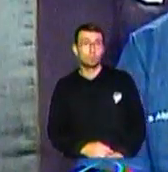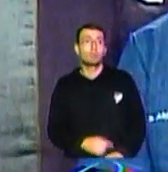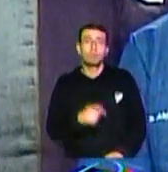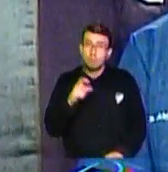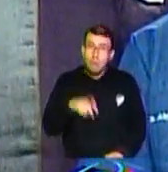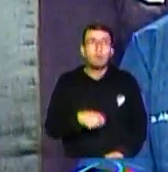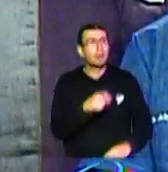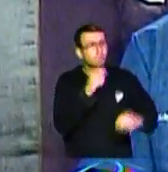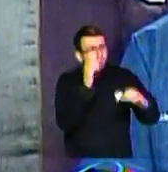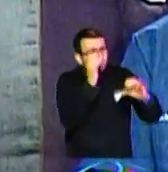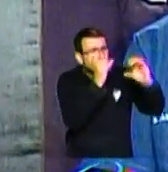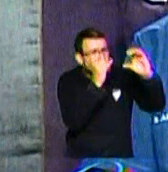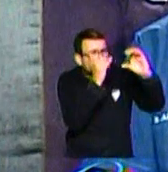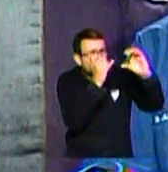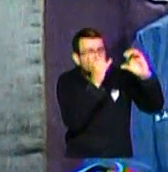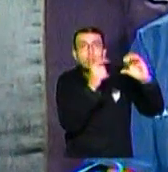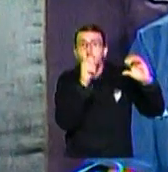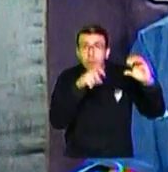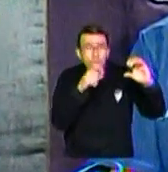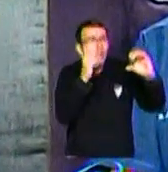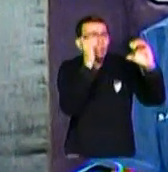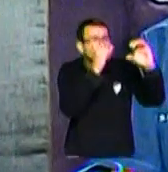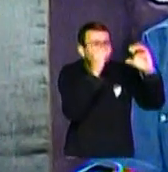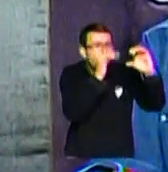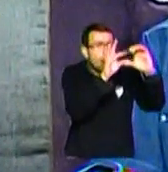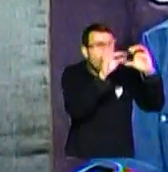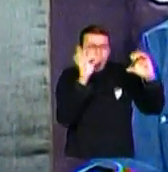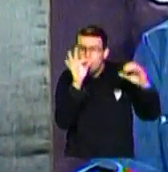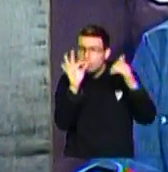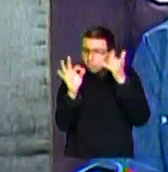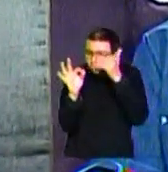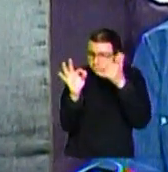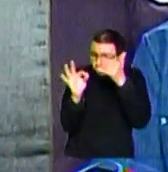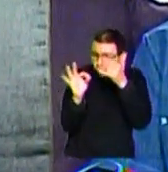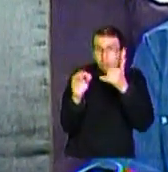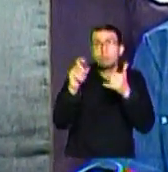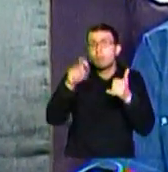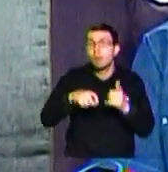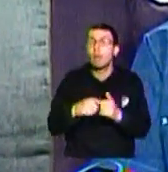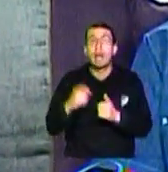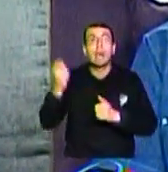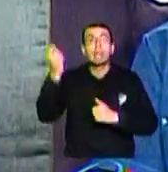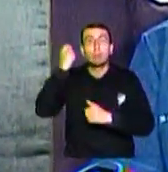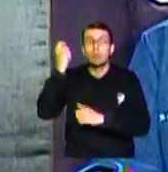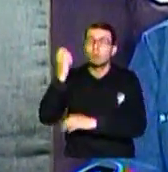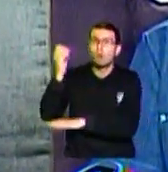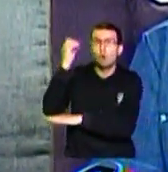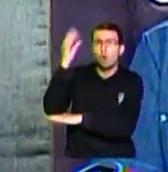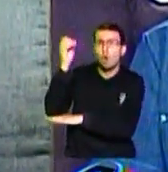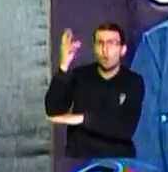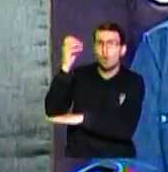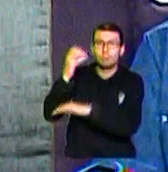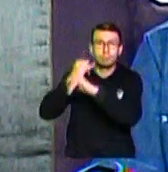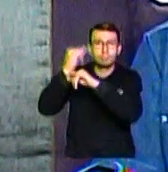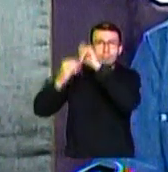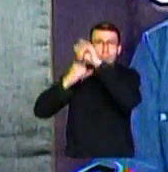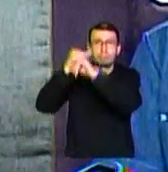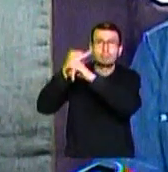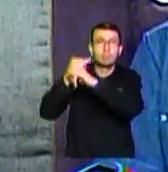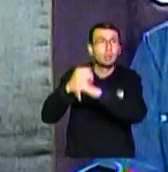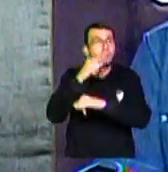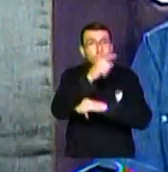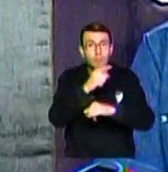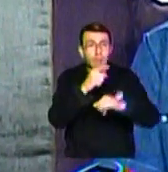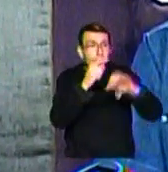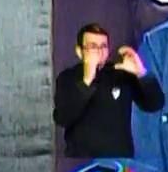ni en la teoría pura. Hace poco estaba asistiendo a un congreso internacional de colposcopia dictado por